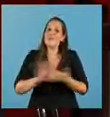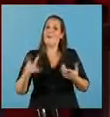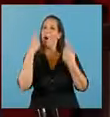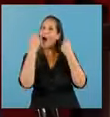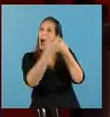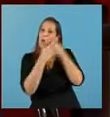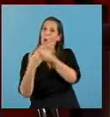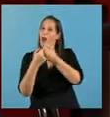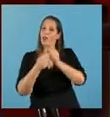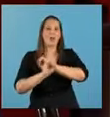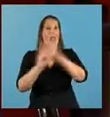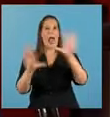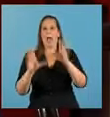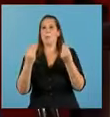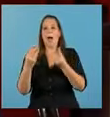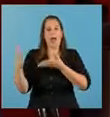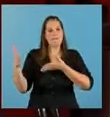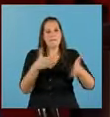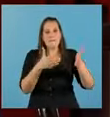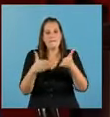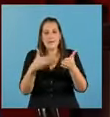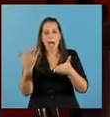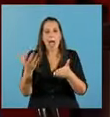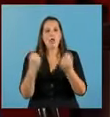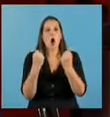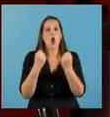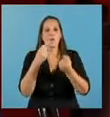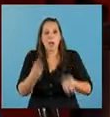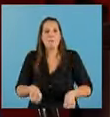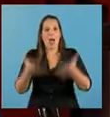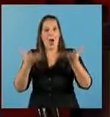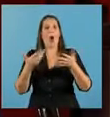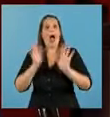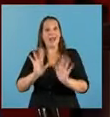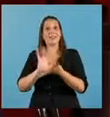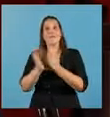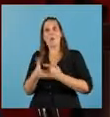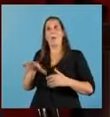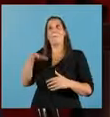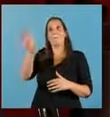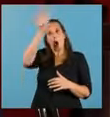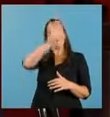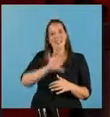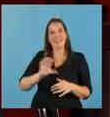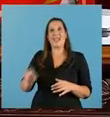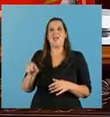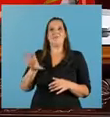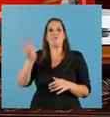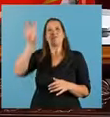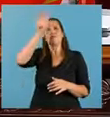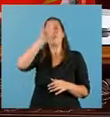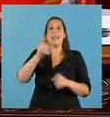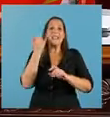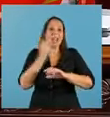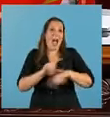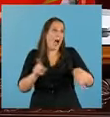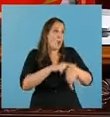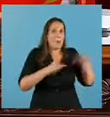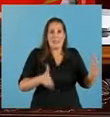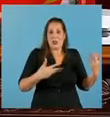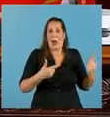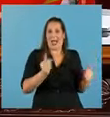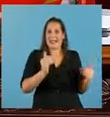rumbo económico. En ese proceso de desarrollo económico federal y en un marco de crisis fiscal como el que vivimos,